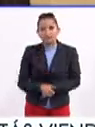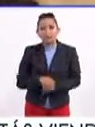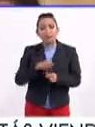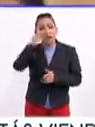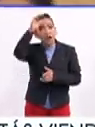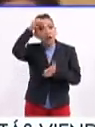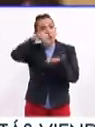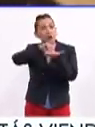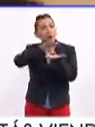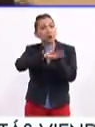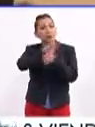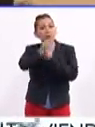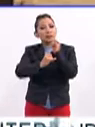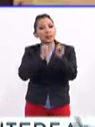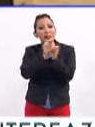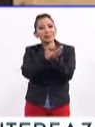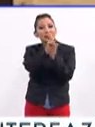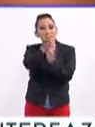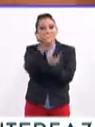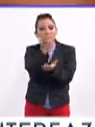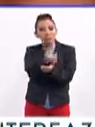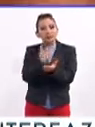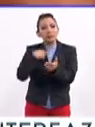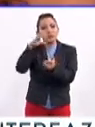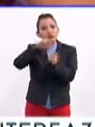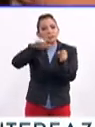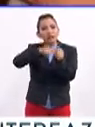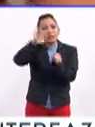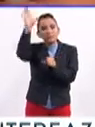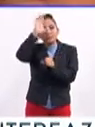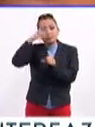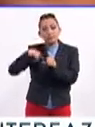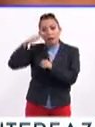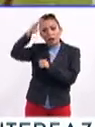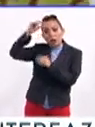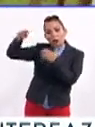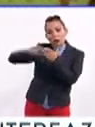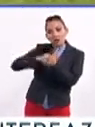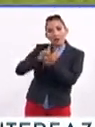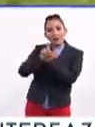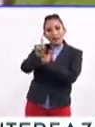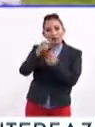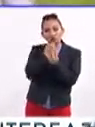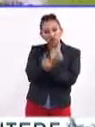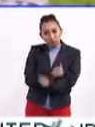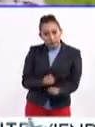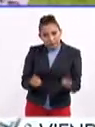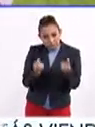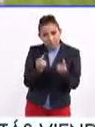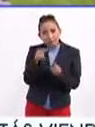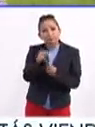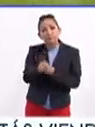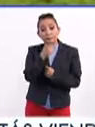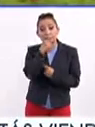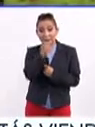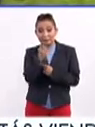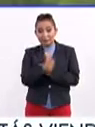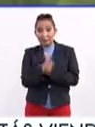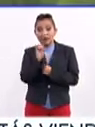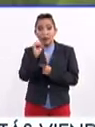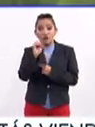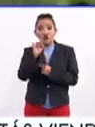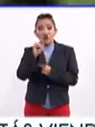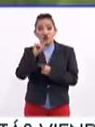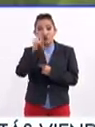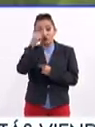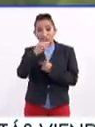el Pacto Internacional de Derechos Económicos, Sociales y Culturales y el Convenio sobre los Derechos del Niño. De acuerdo con el Fondo de las